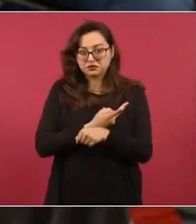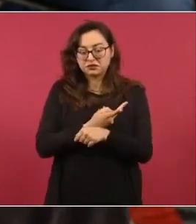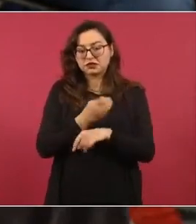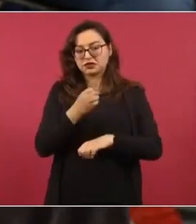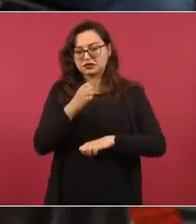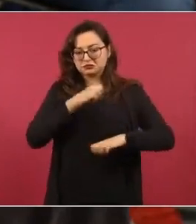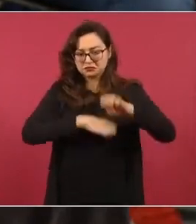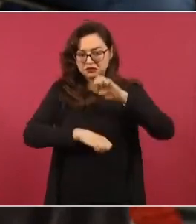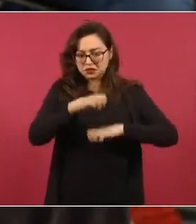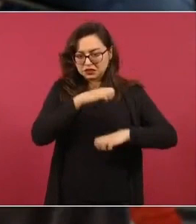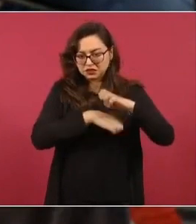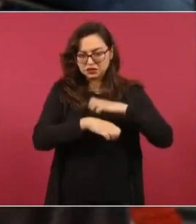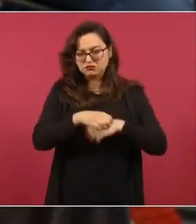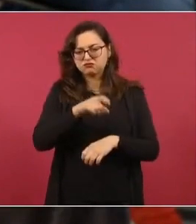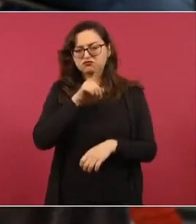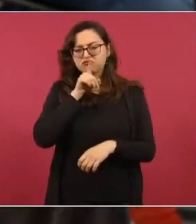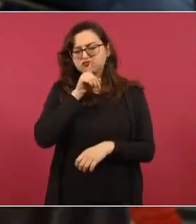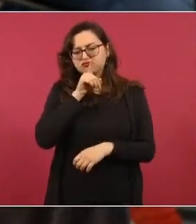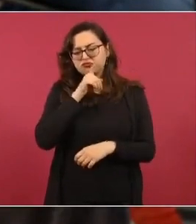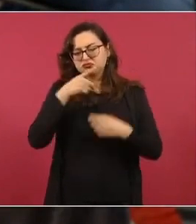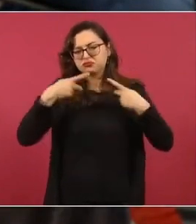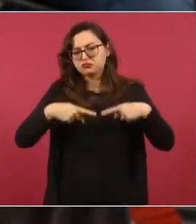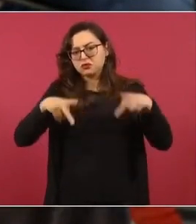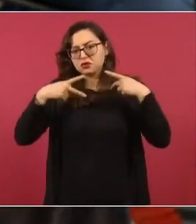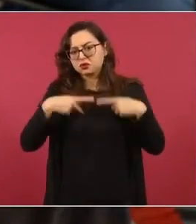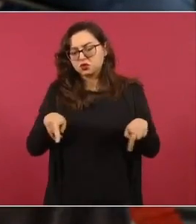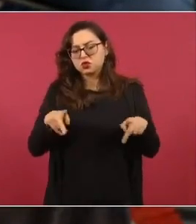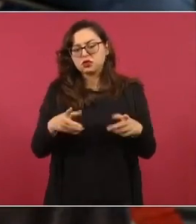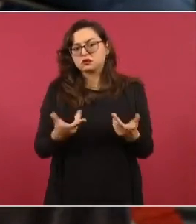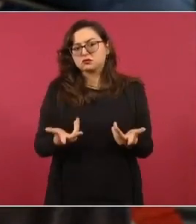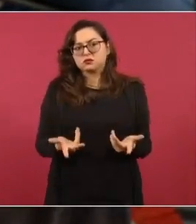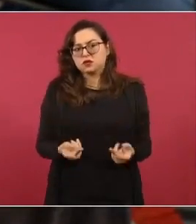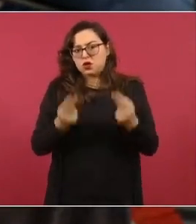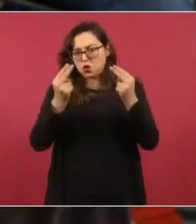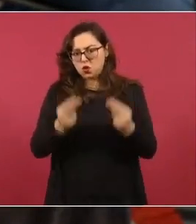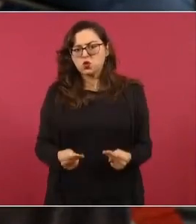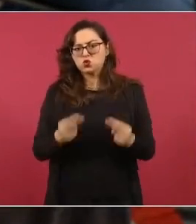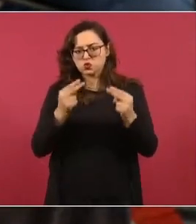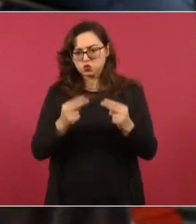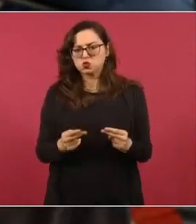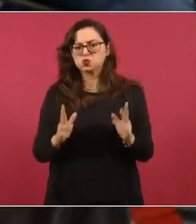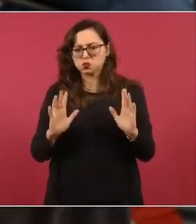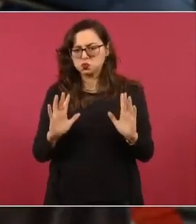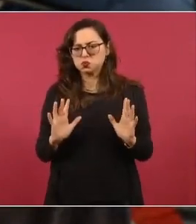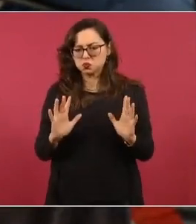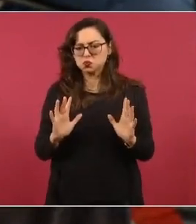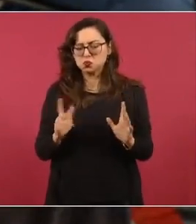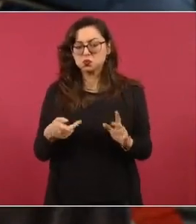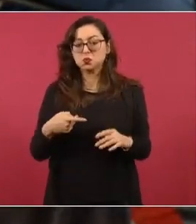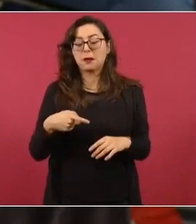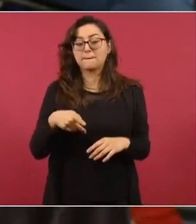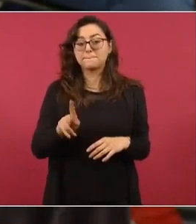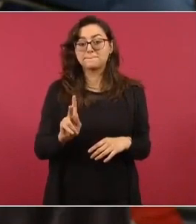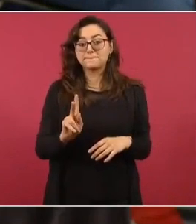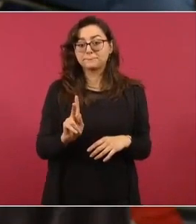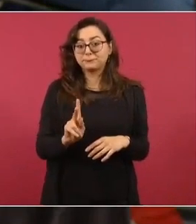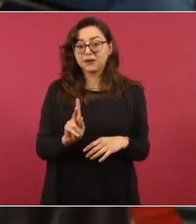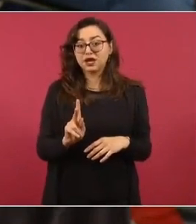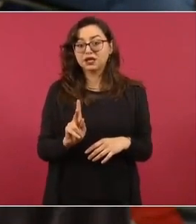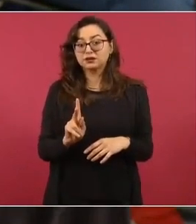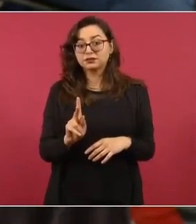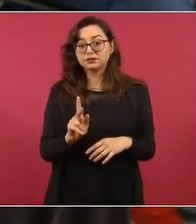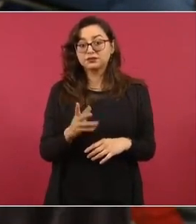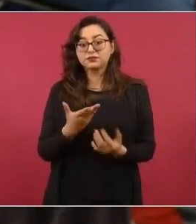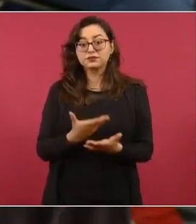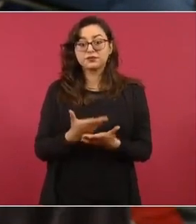amigos para poder tener recursos y ser independientes en el ámbito laboral. Pero este